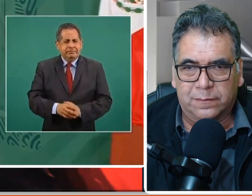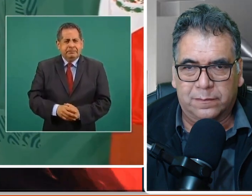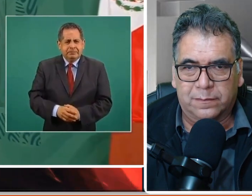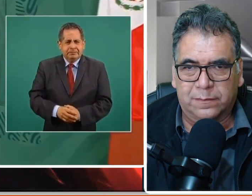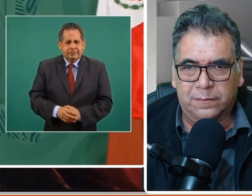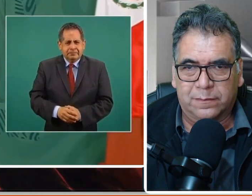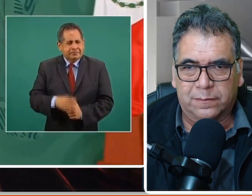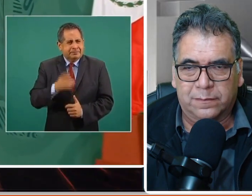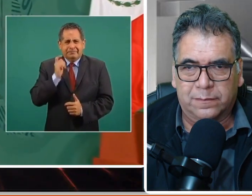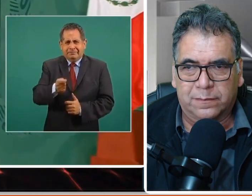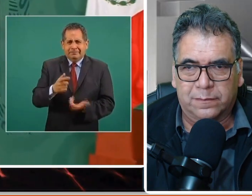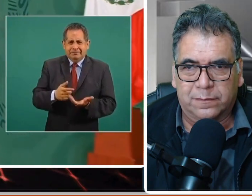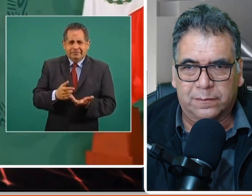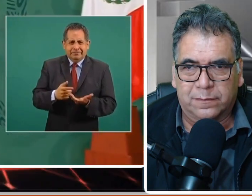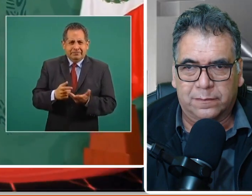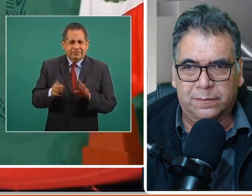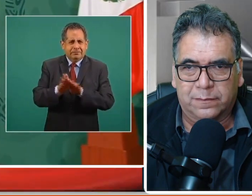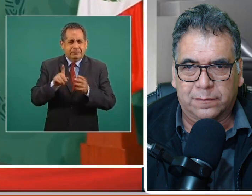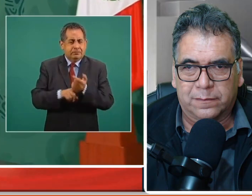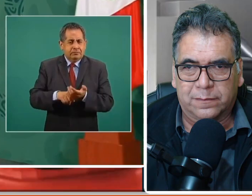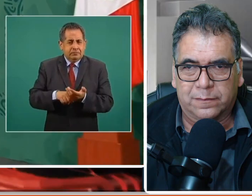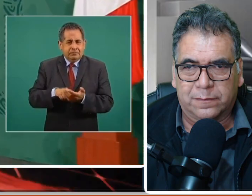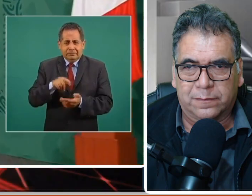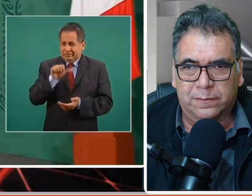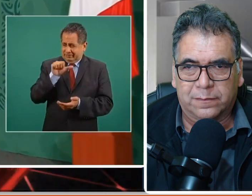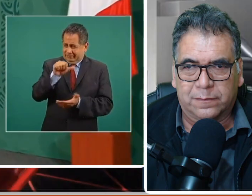Es la mitad de lo que nos van a costar las vacunas.